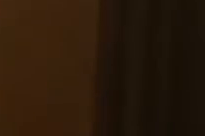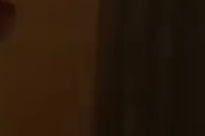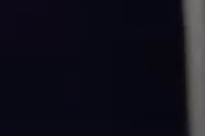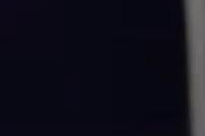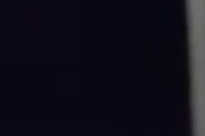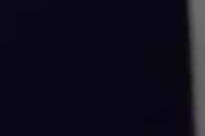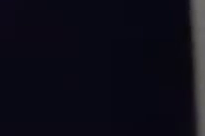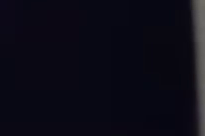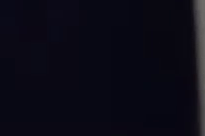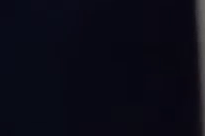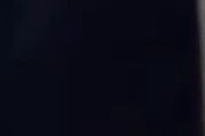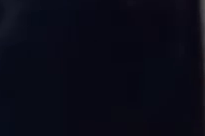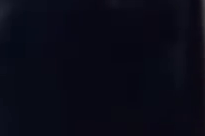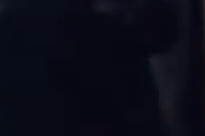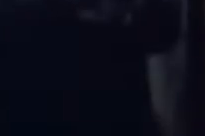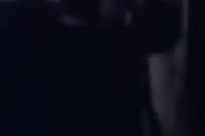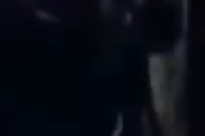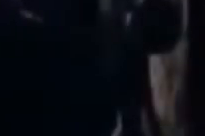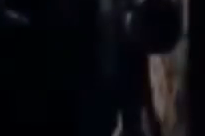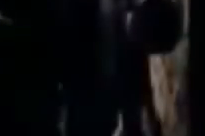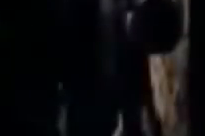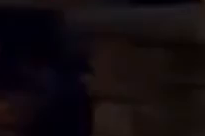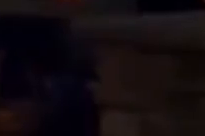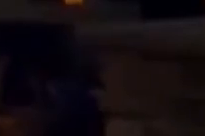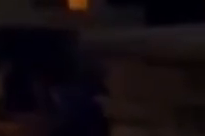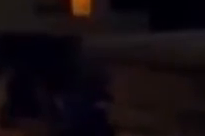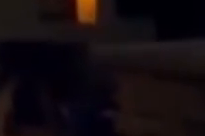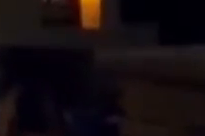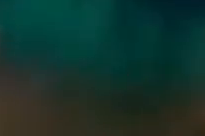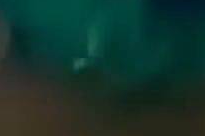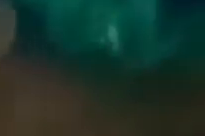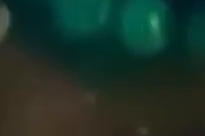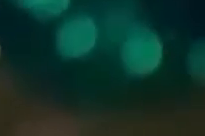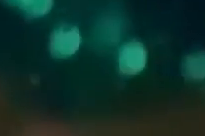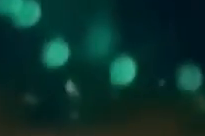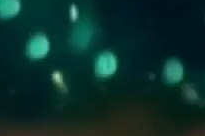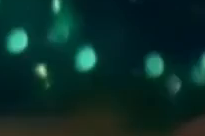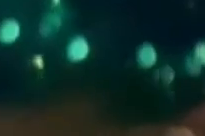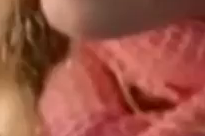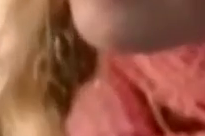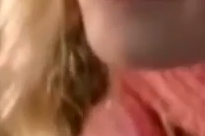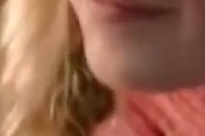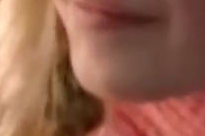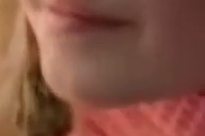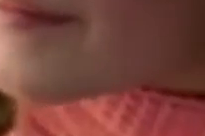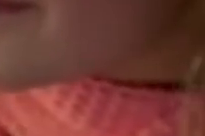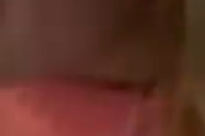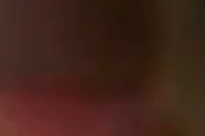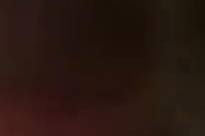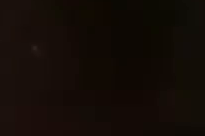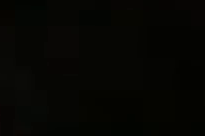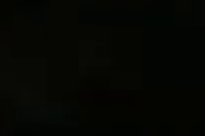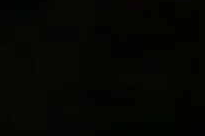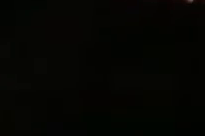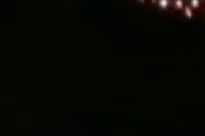familia, ha nacido el Salvador. Feliz Navidad le desea